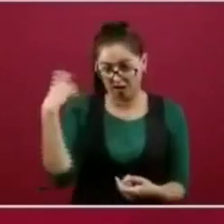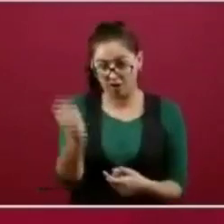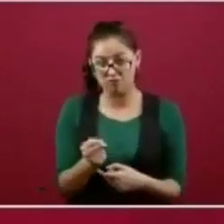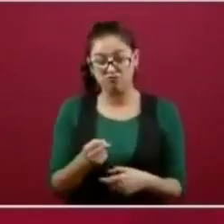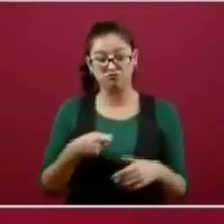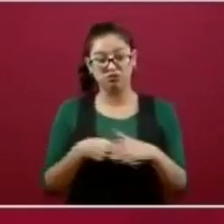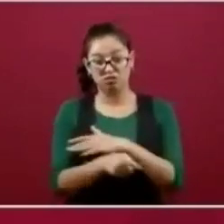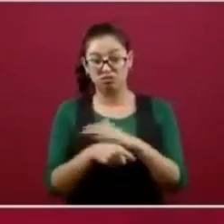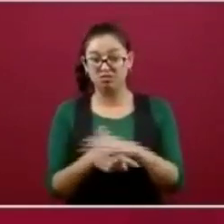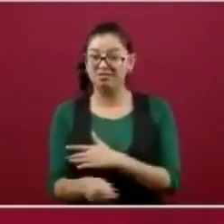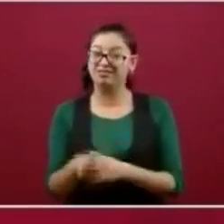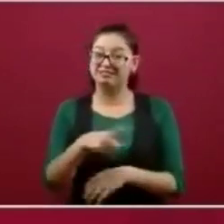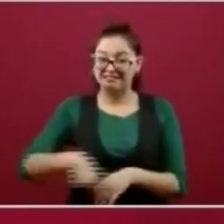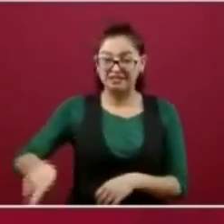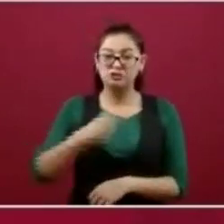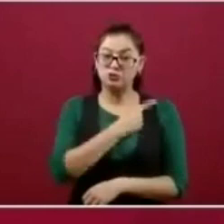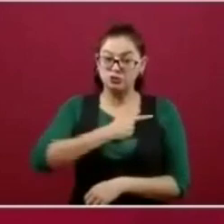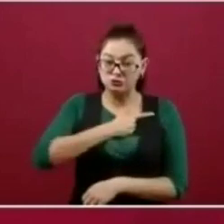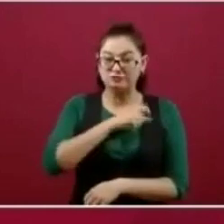a los malandrines